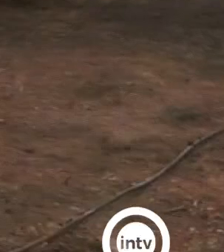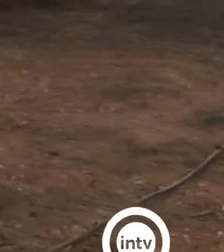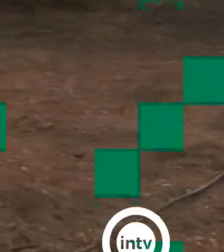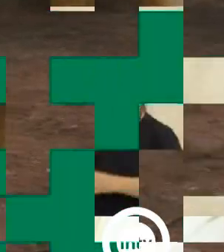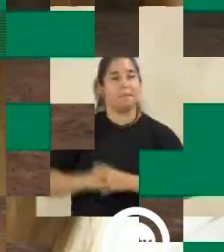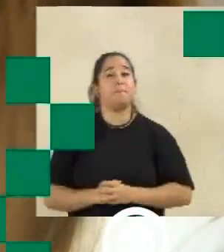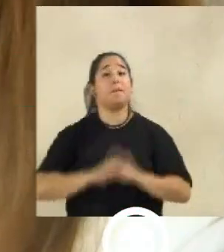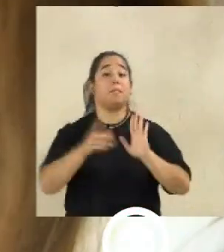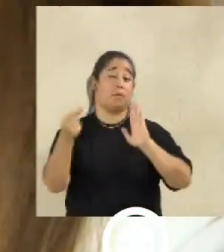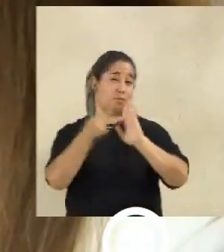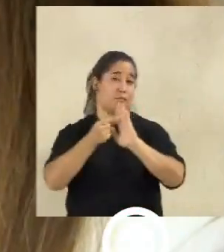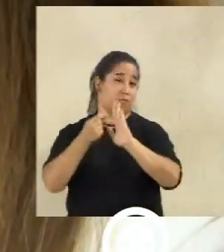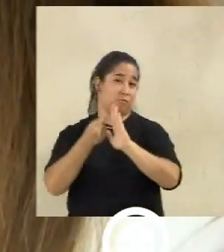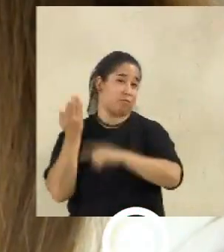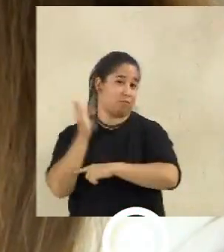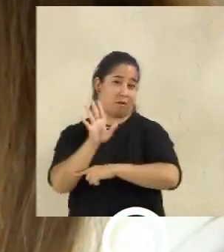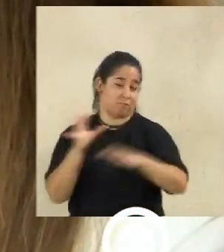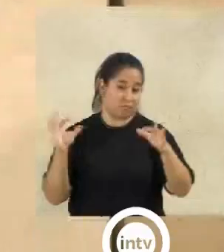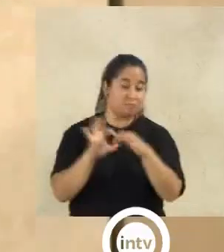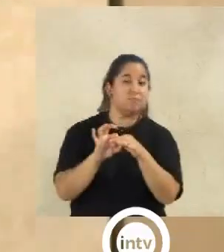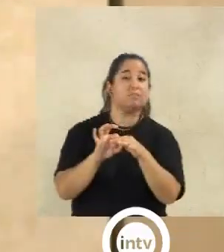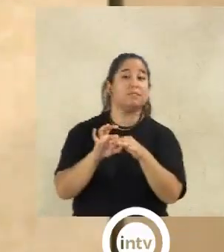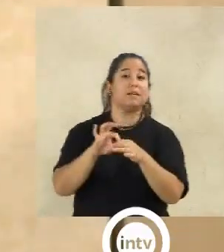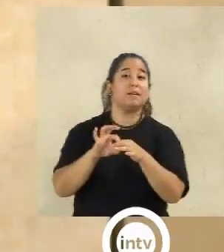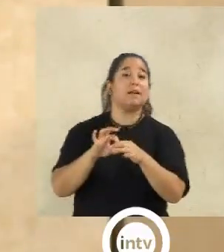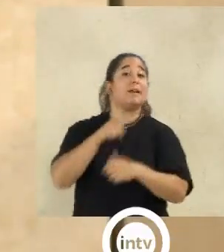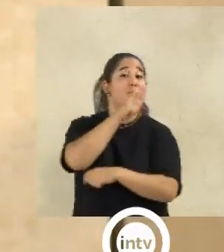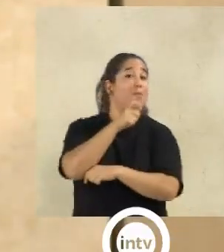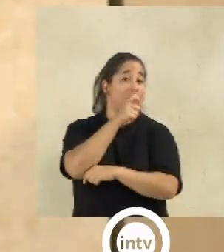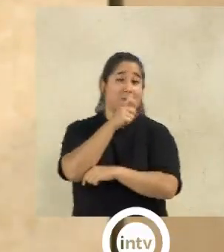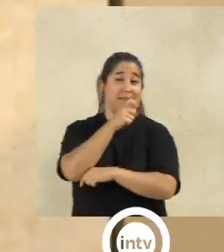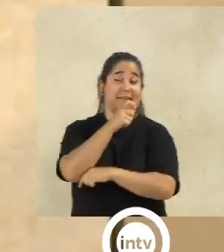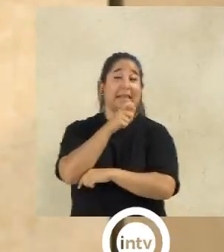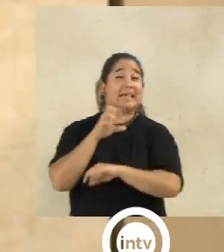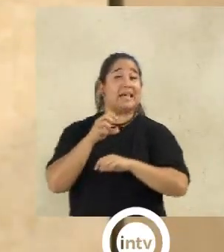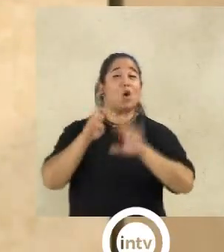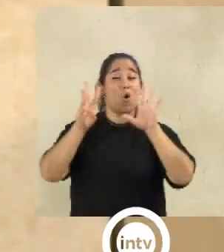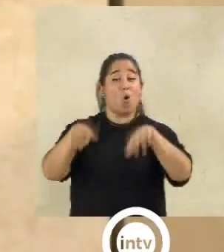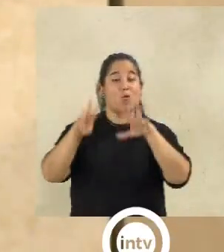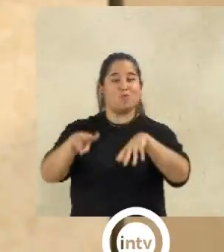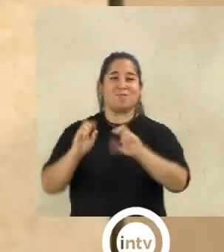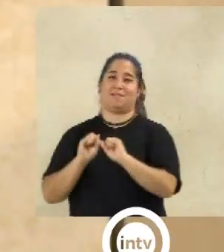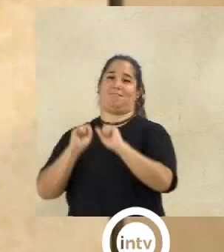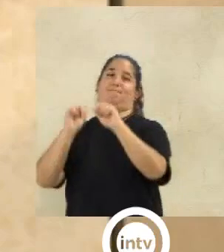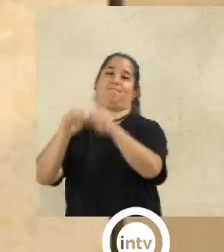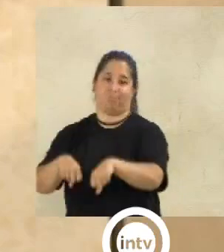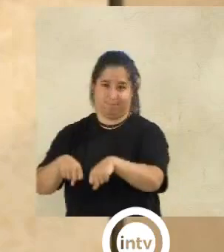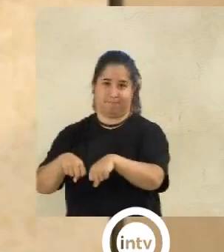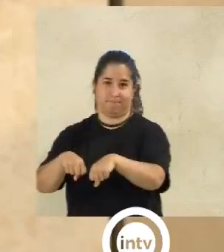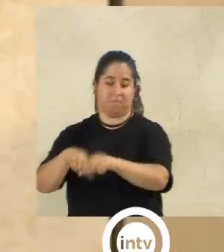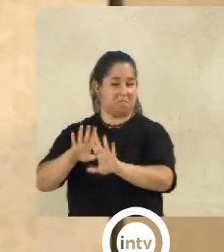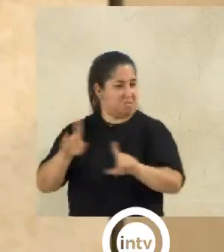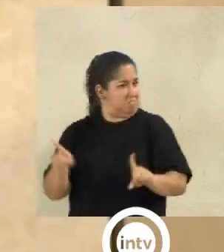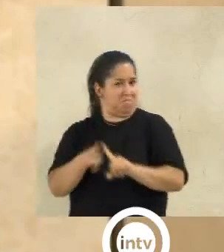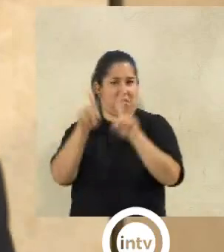bebederos señora del partido socialista llevan llegan ustedes la friolera de 8 meses tarde pero no pasa